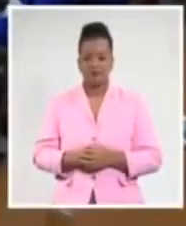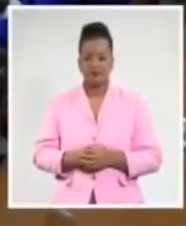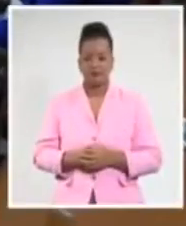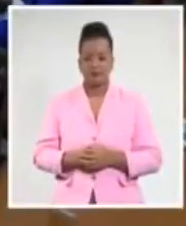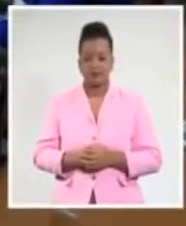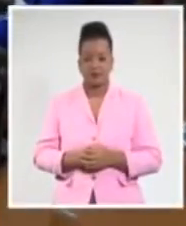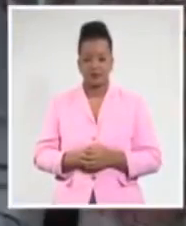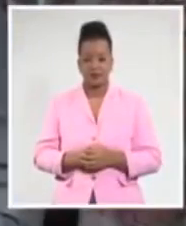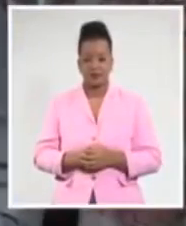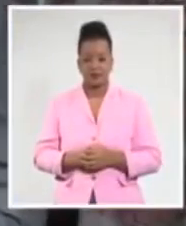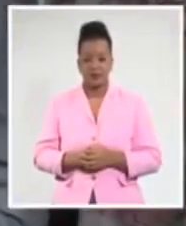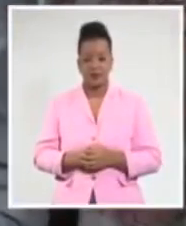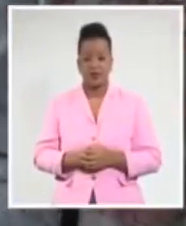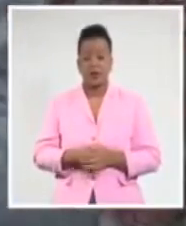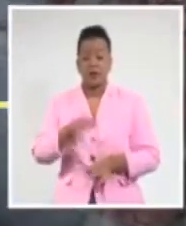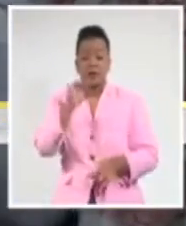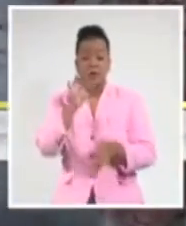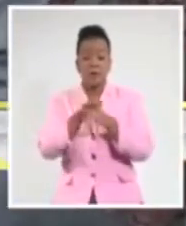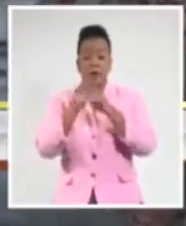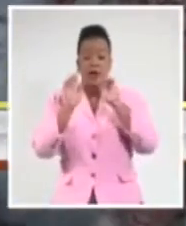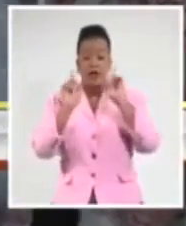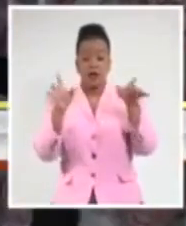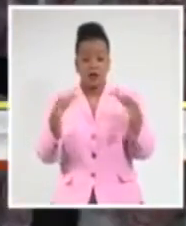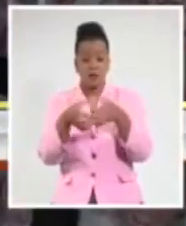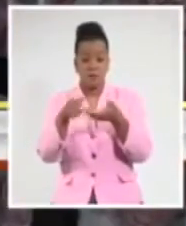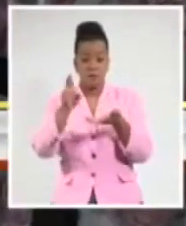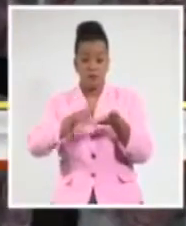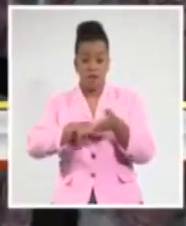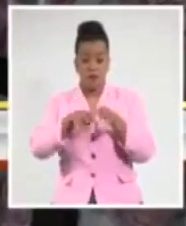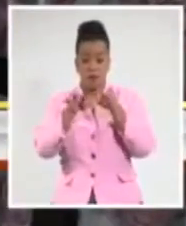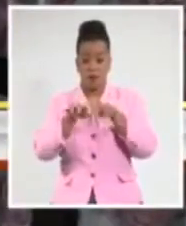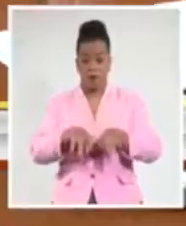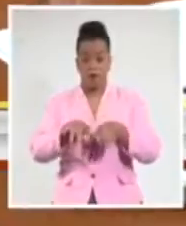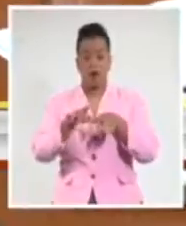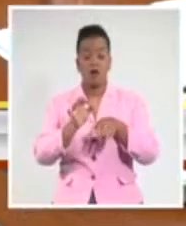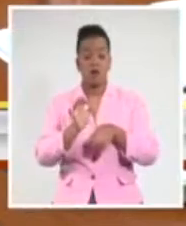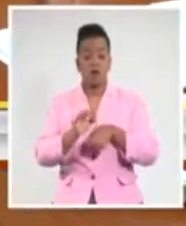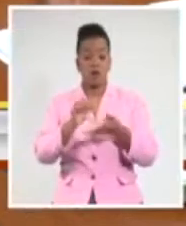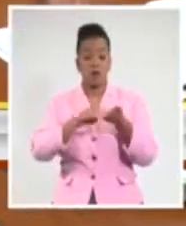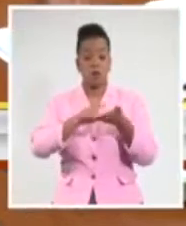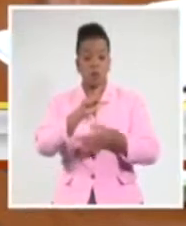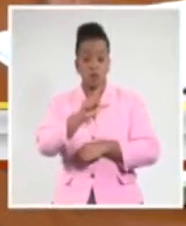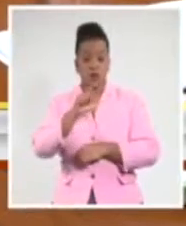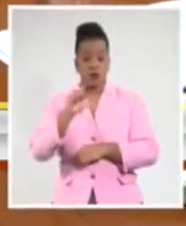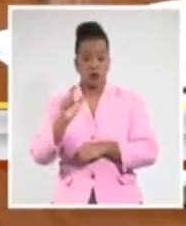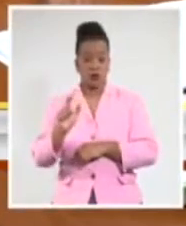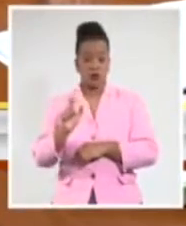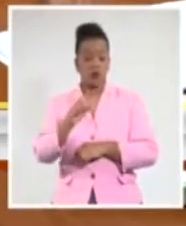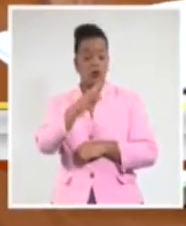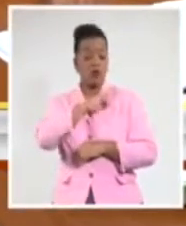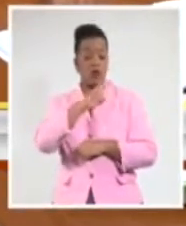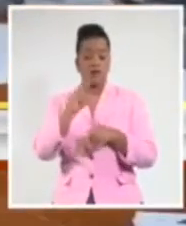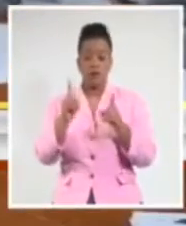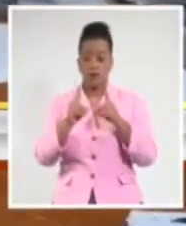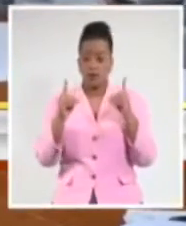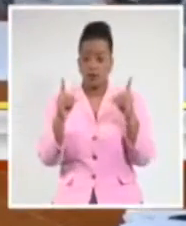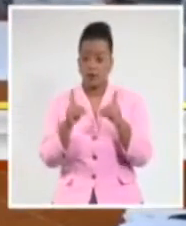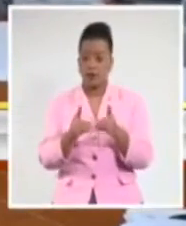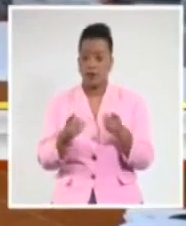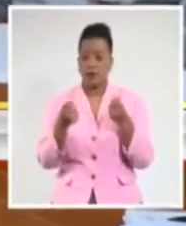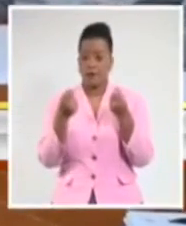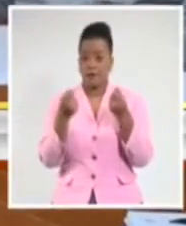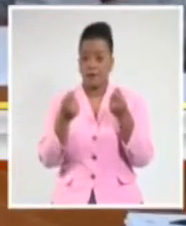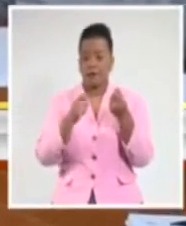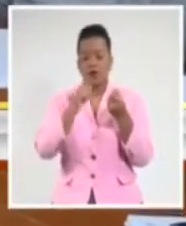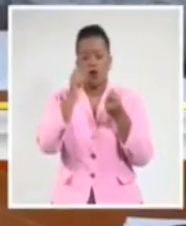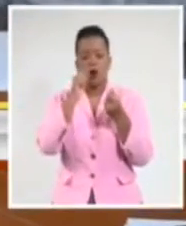En un primer momento, Joel Queipo Ruiz, miembro del secretariado del Comité Central del partido y jefe de su departamento económico,